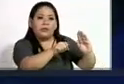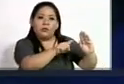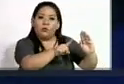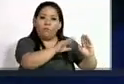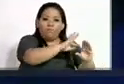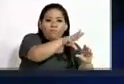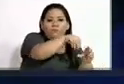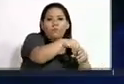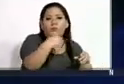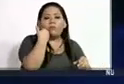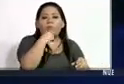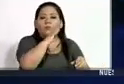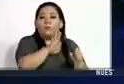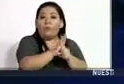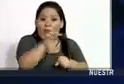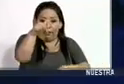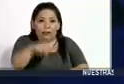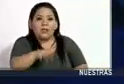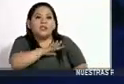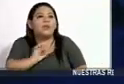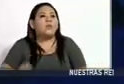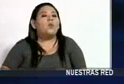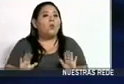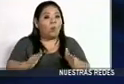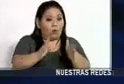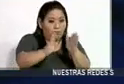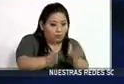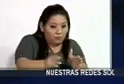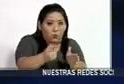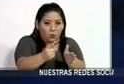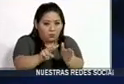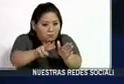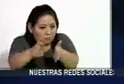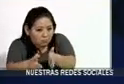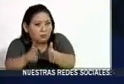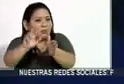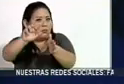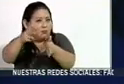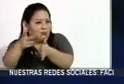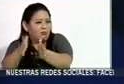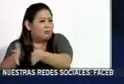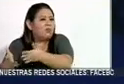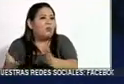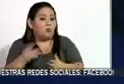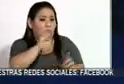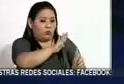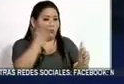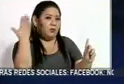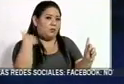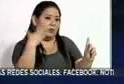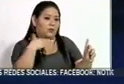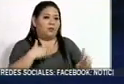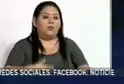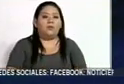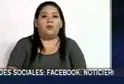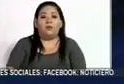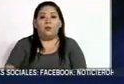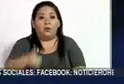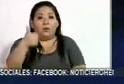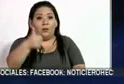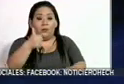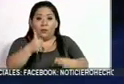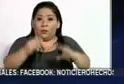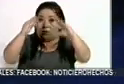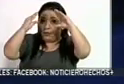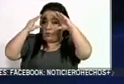Pero, ¿de qué fase estaríamos hablando, doctor, partiendo de su experiencia como infectólogo? Bueno, muy buenas noches. En primer